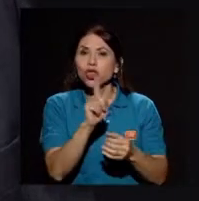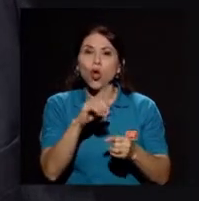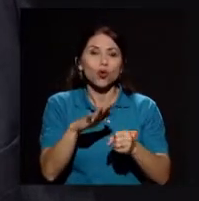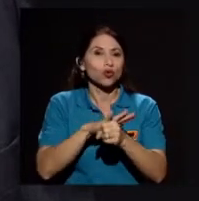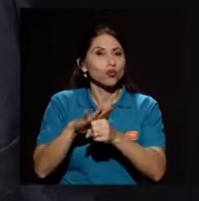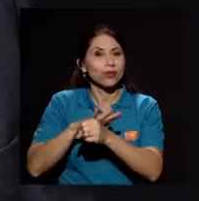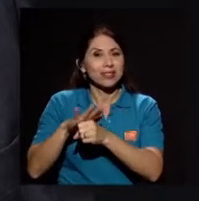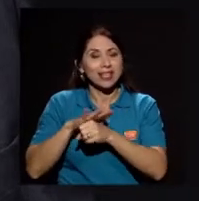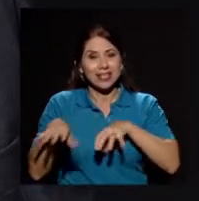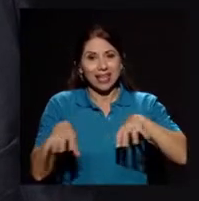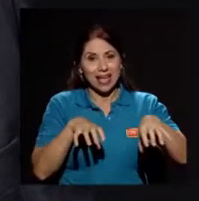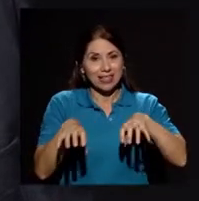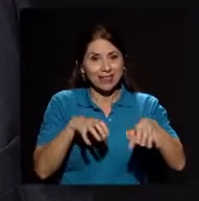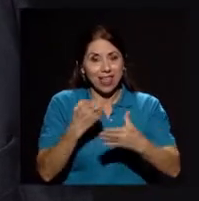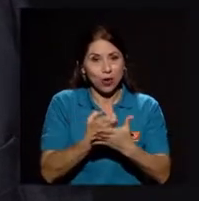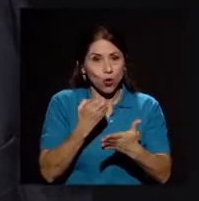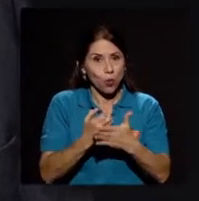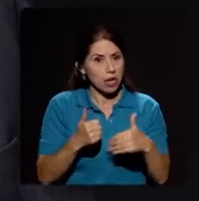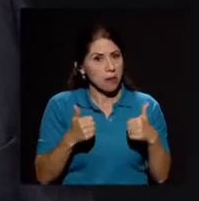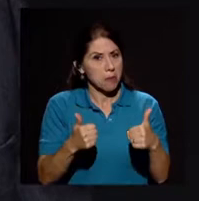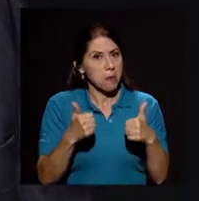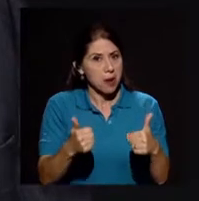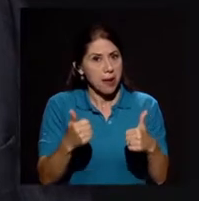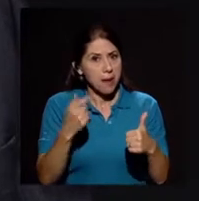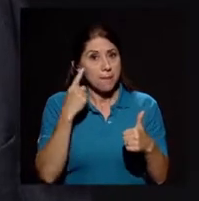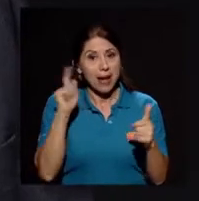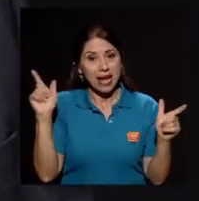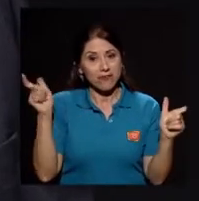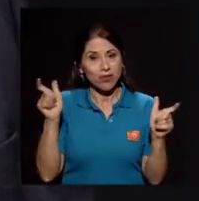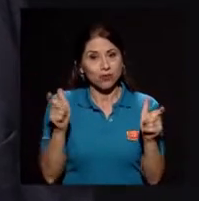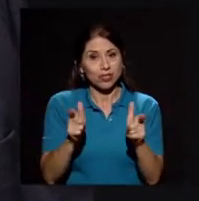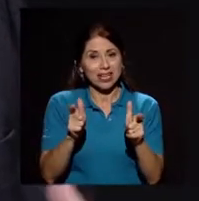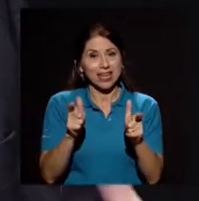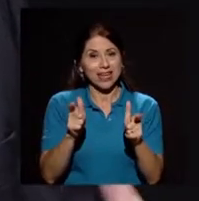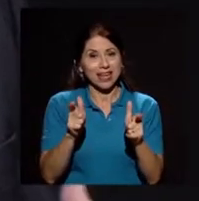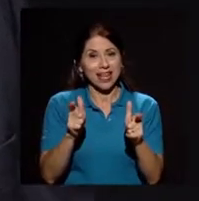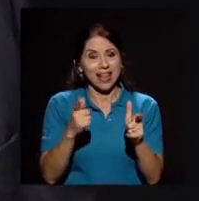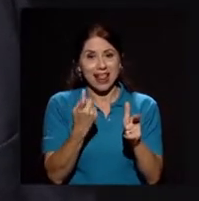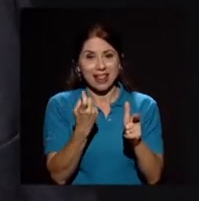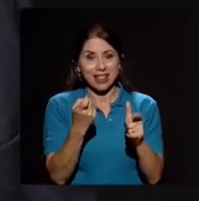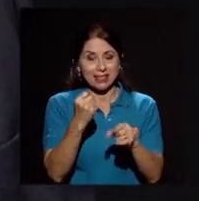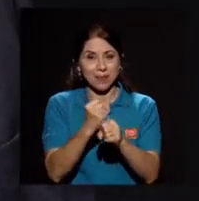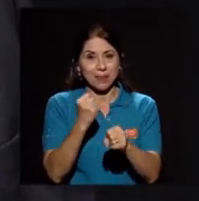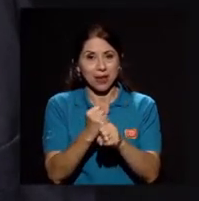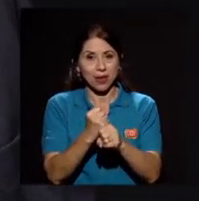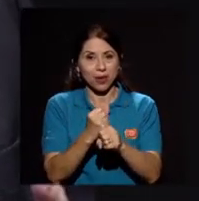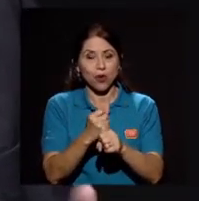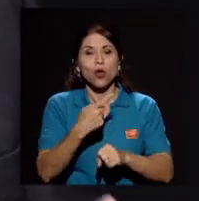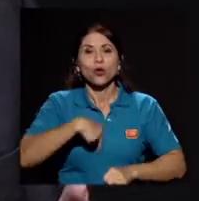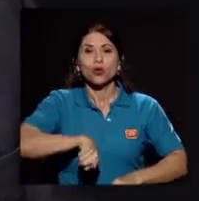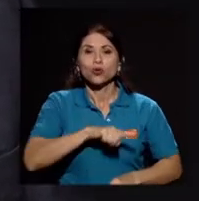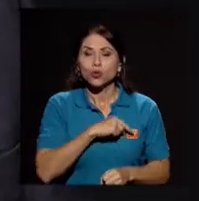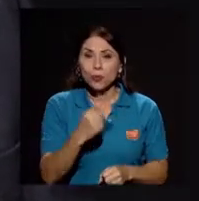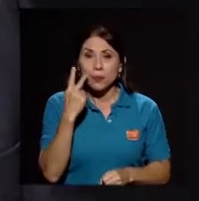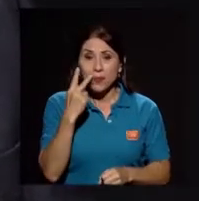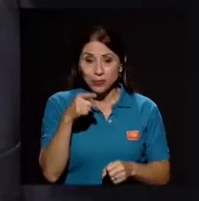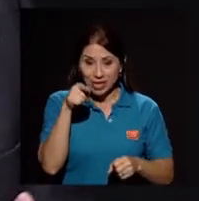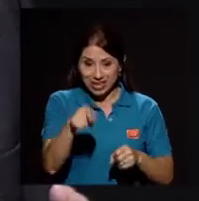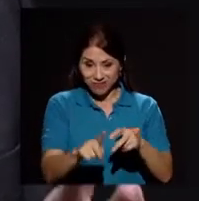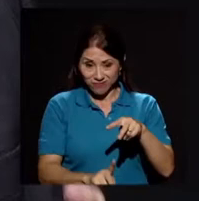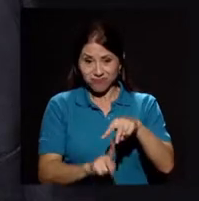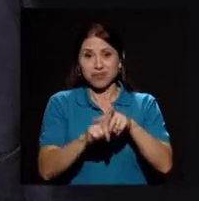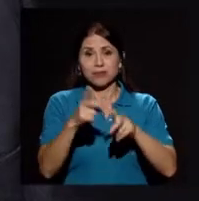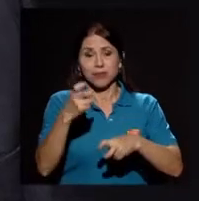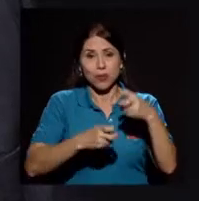actividad económica se recupere para poder reducir esos niveles de desempleo sino que lo que tenemos es problemas muy específicos de